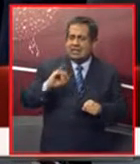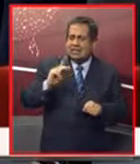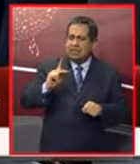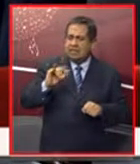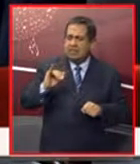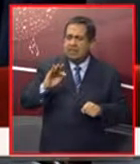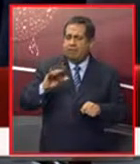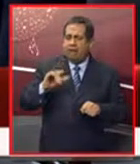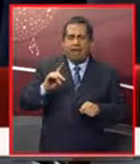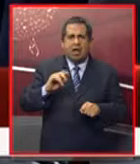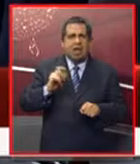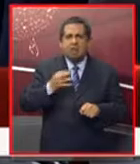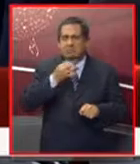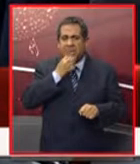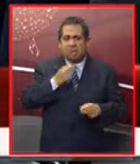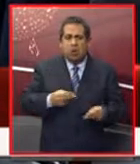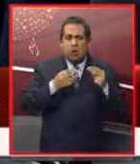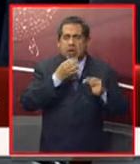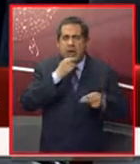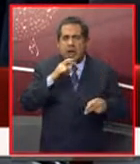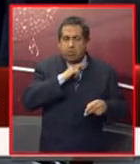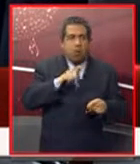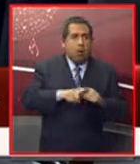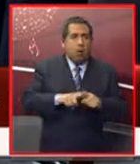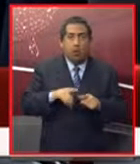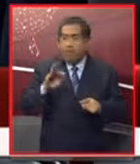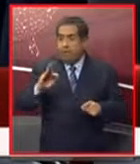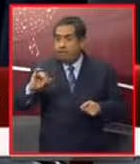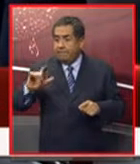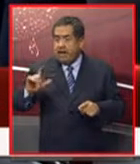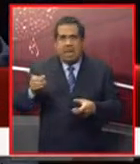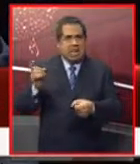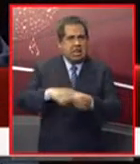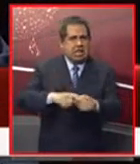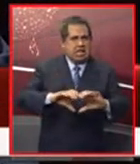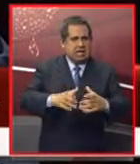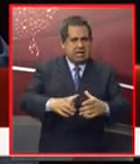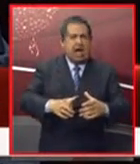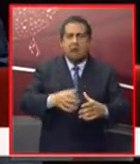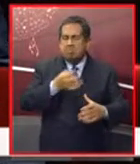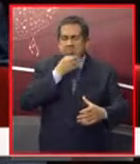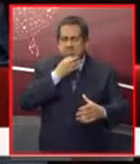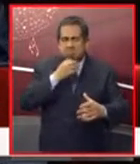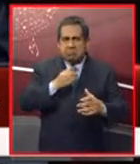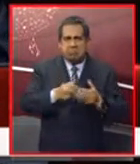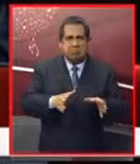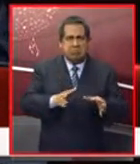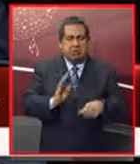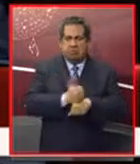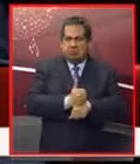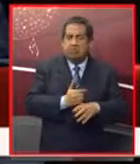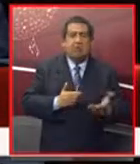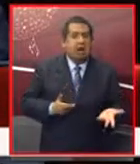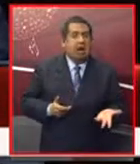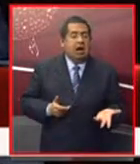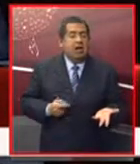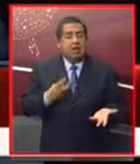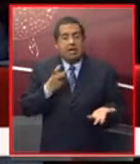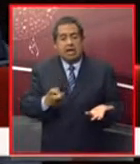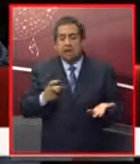se realiza a través de la firma electrónica avanzada, la FIEL, la cual